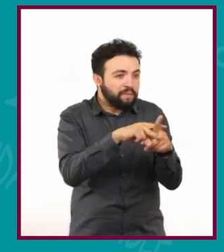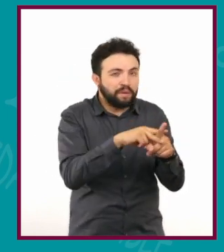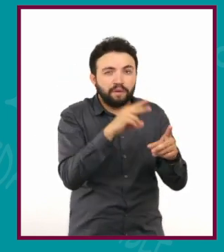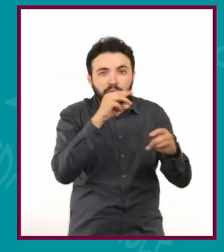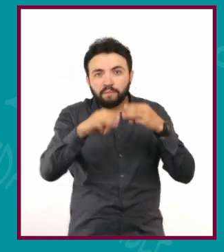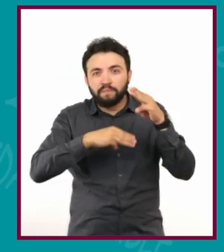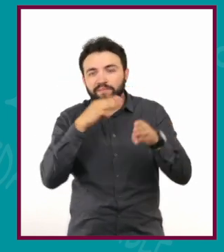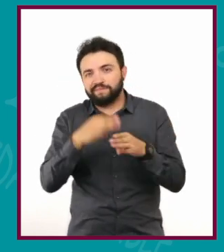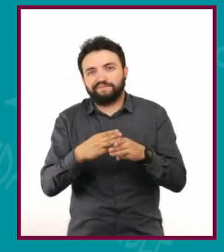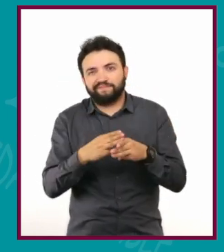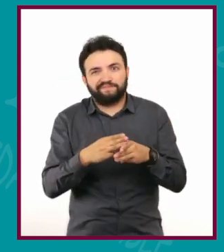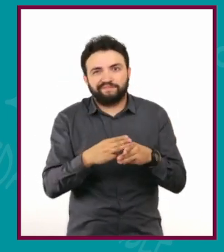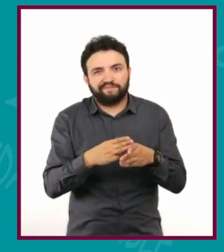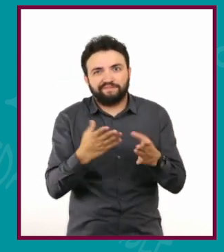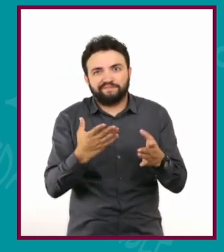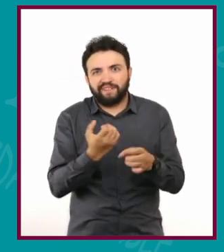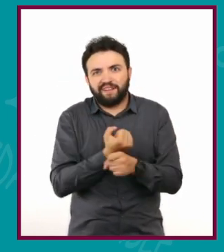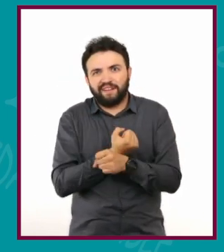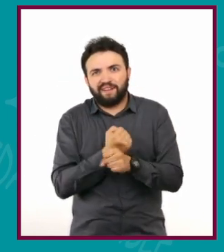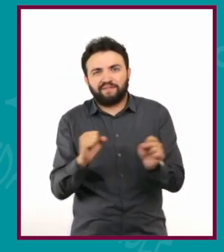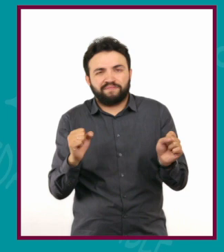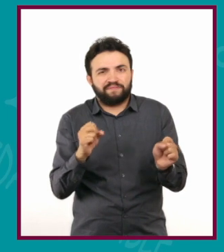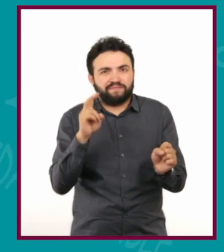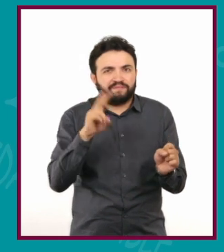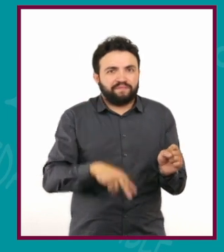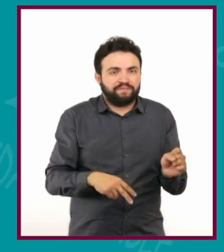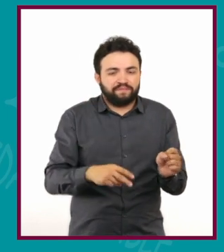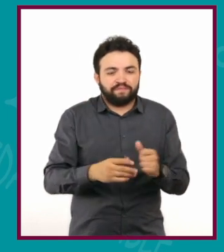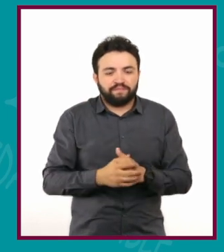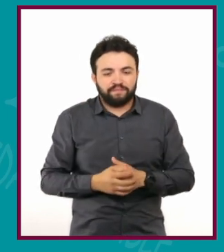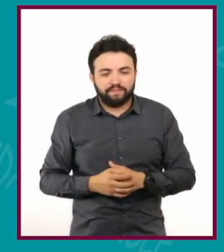mundo, sería muy aburrido.